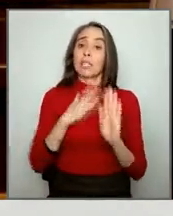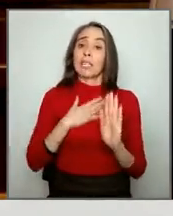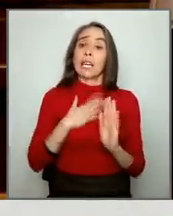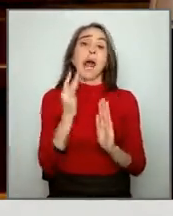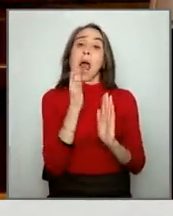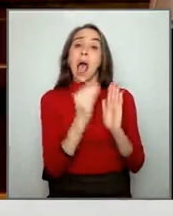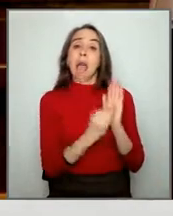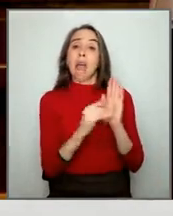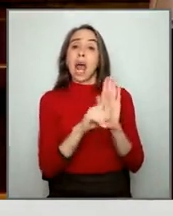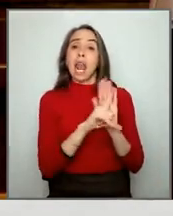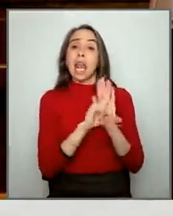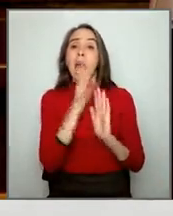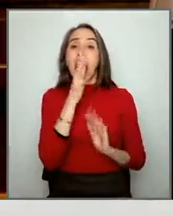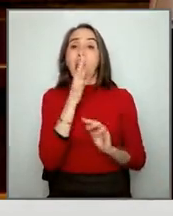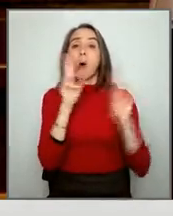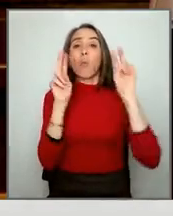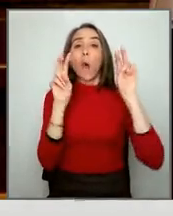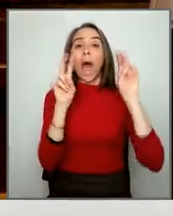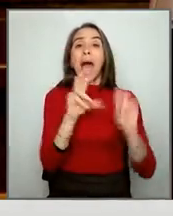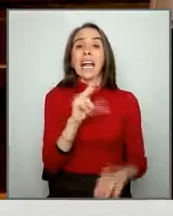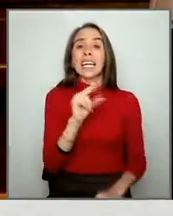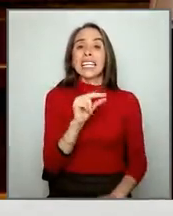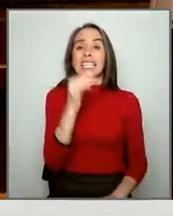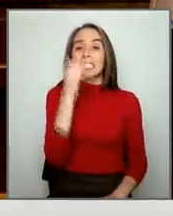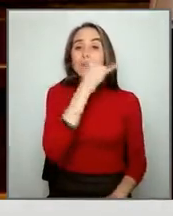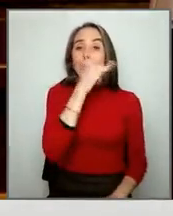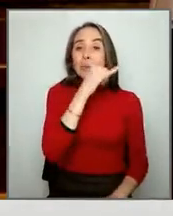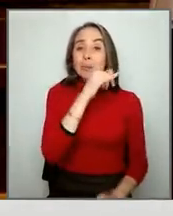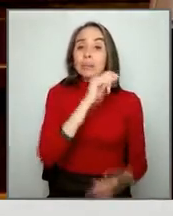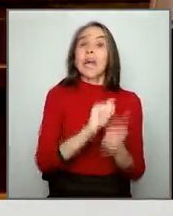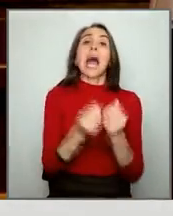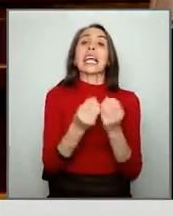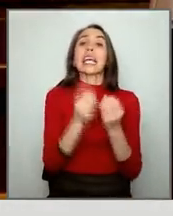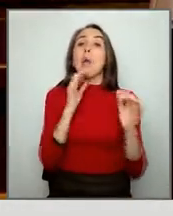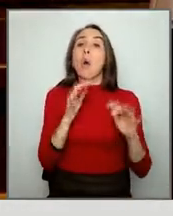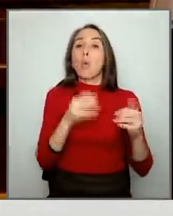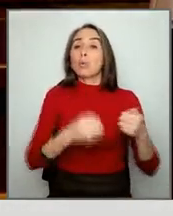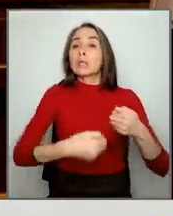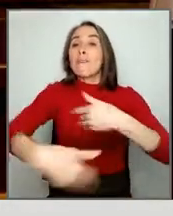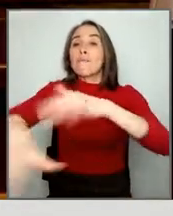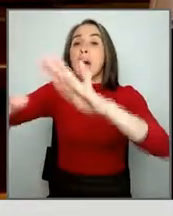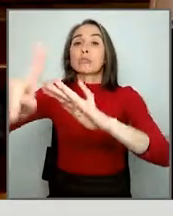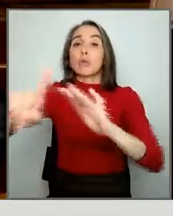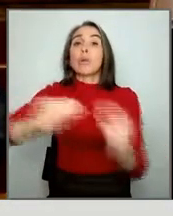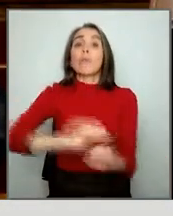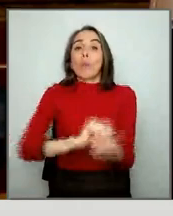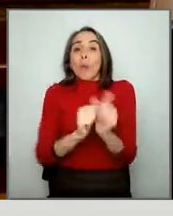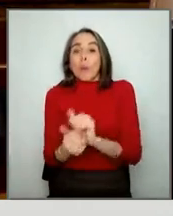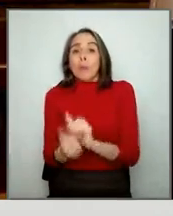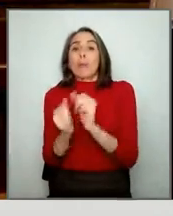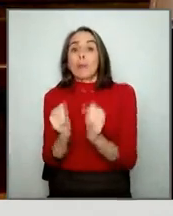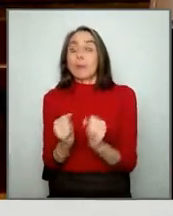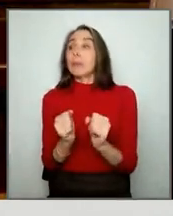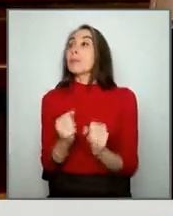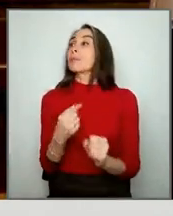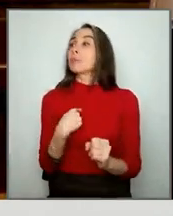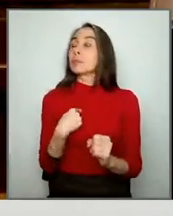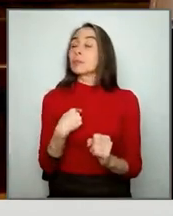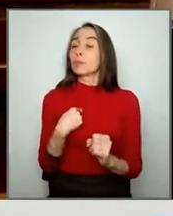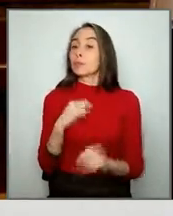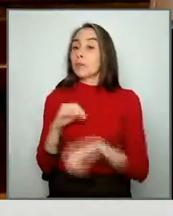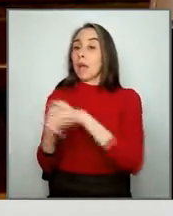de aguas grises particularmente En aquellos referidos los destinos que se le pueden dar a dichas aguas pero señor presidente lo que me llama la atención